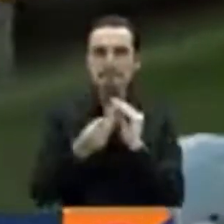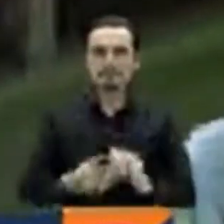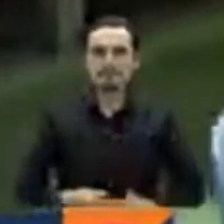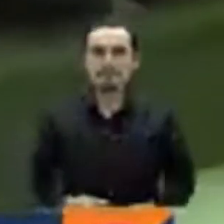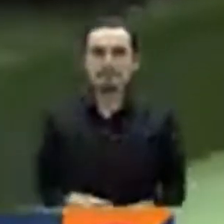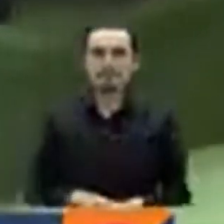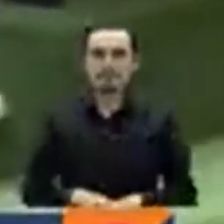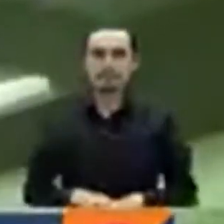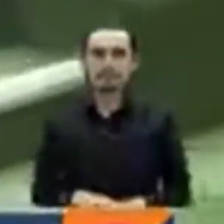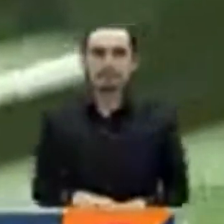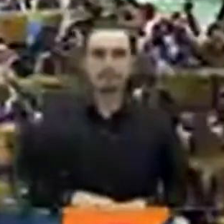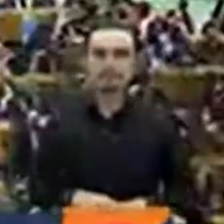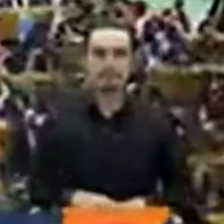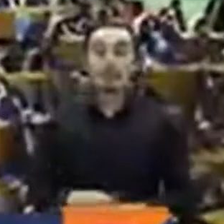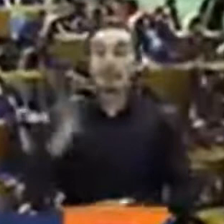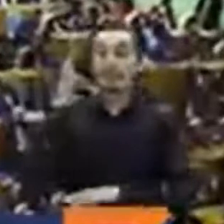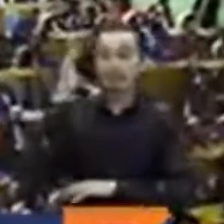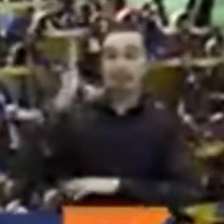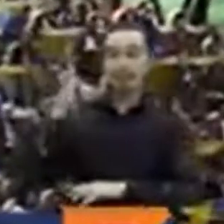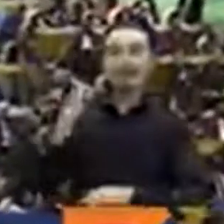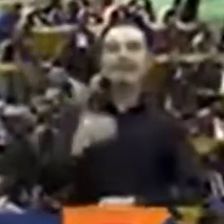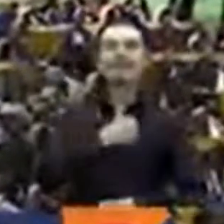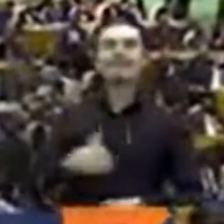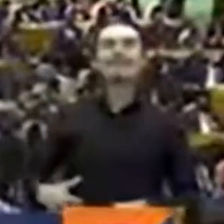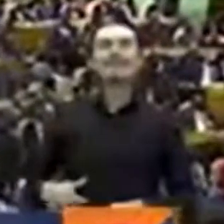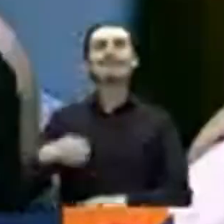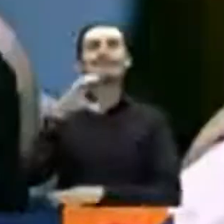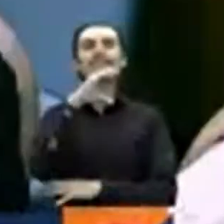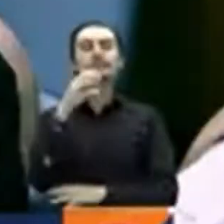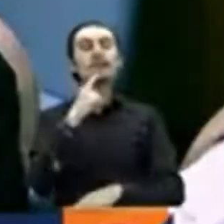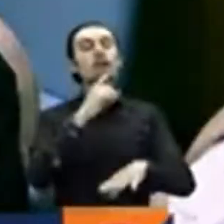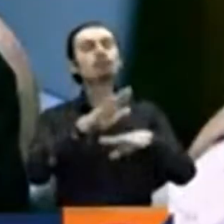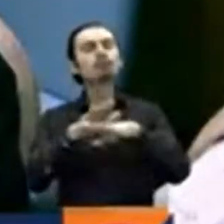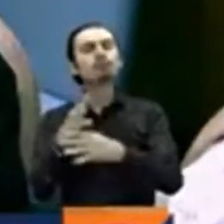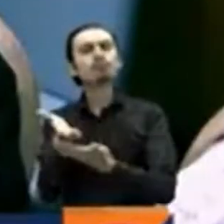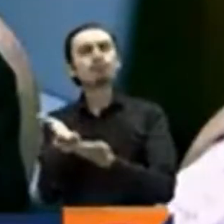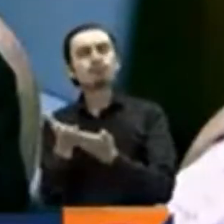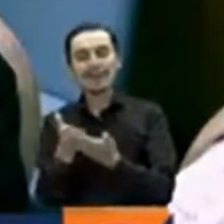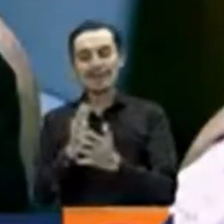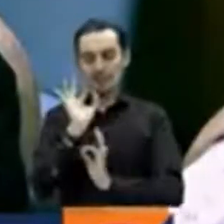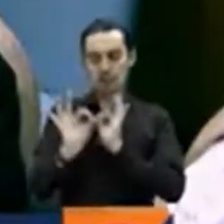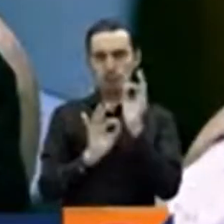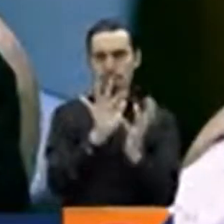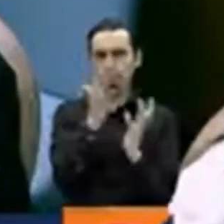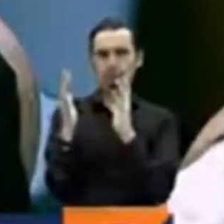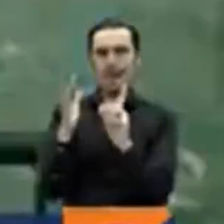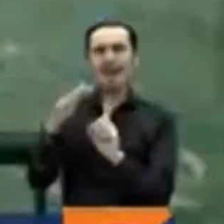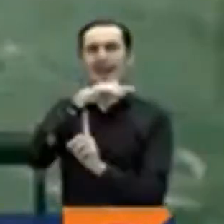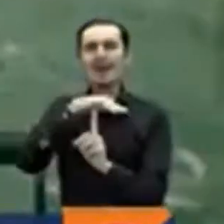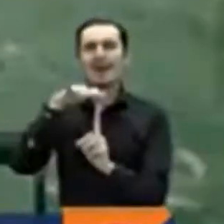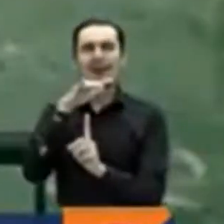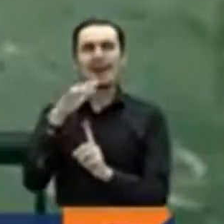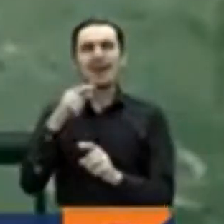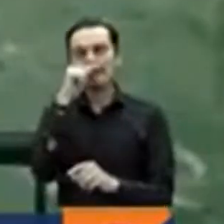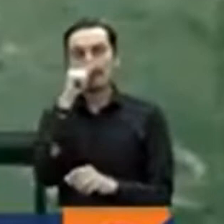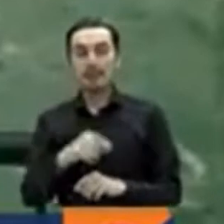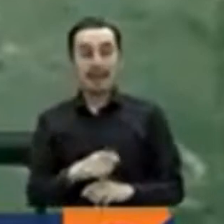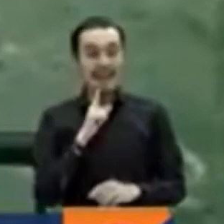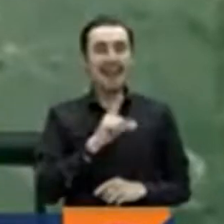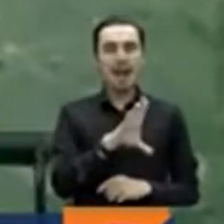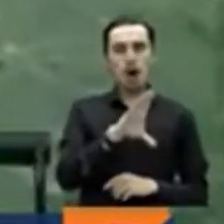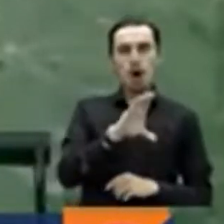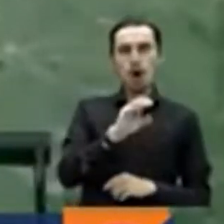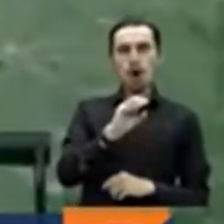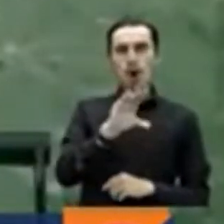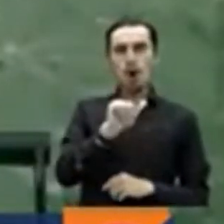En su discurso, el presidente de Colombia pidió salvar la selva amazónica y dejar de perseguir la planta de la coca. Una de esas plantas que absorbe